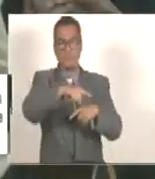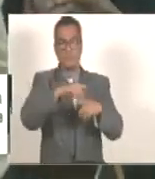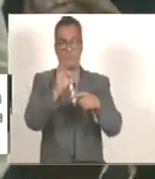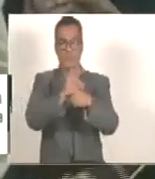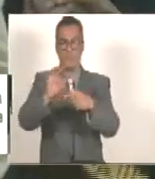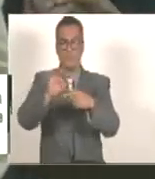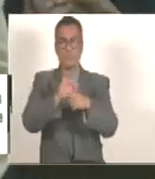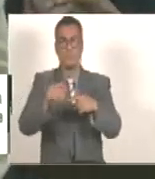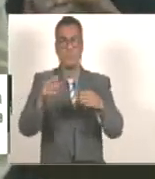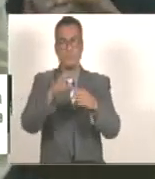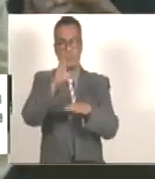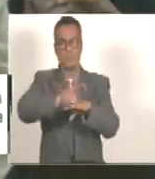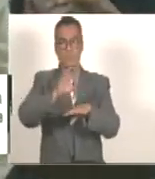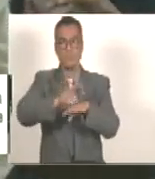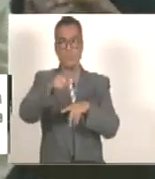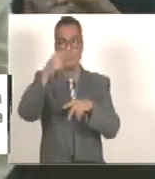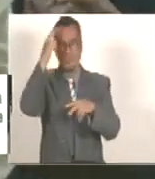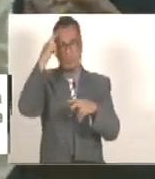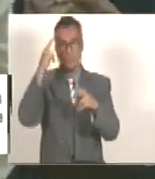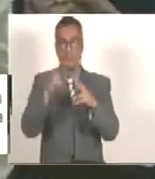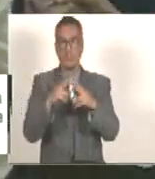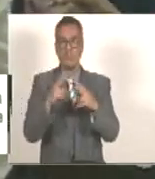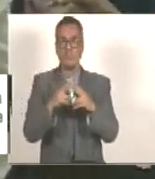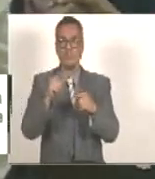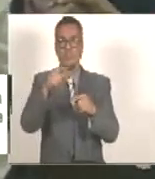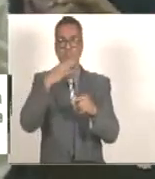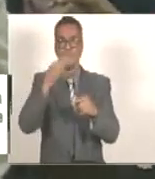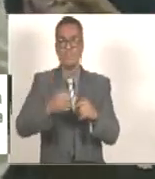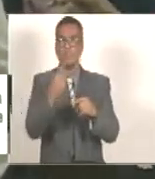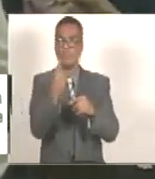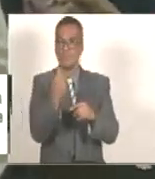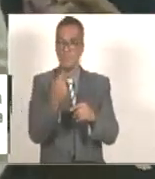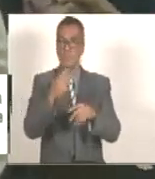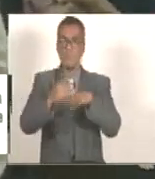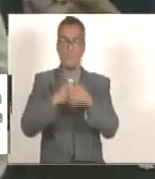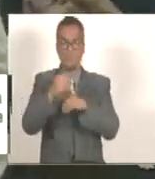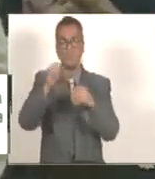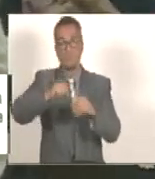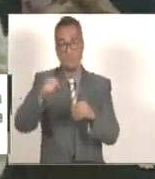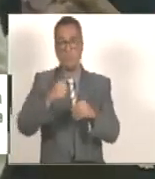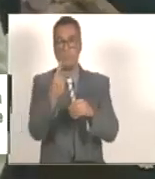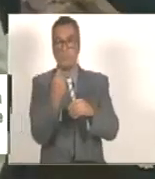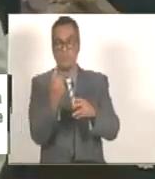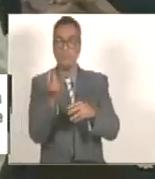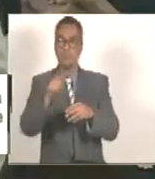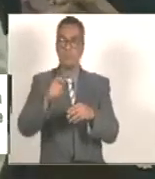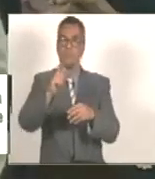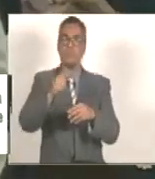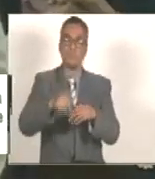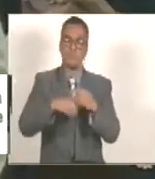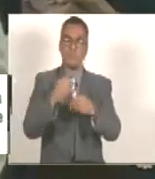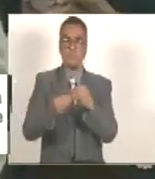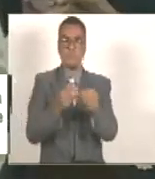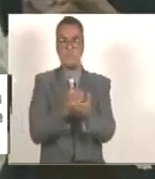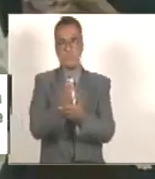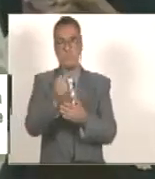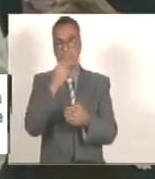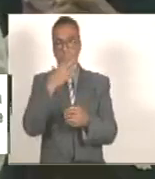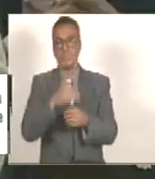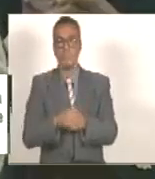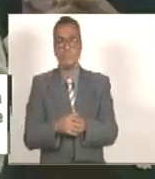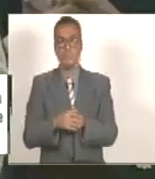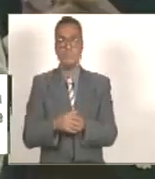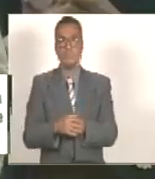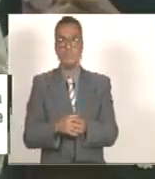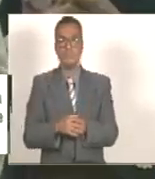en la región central, pues reconocen. ¿Qué falta por hacer? Pues sí, sabemos que falta por hacer, y lo vamos a hacer, y lo vamos a hacer muy bien.